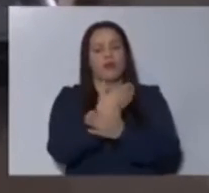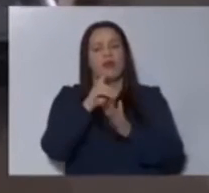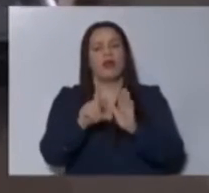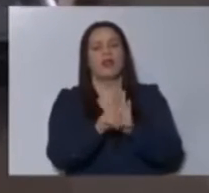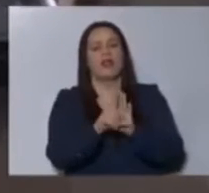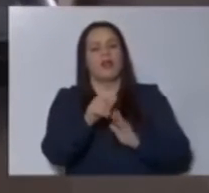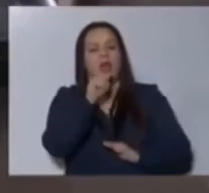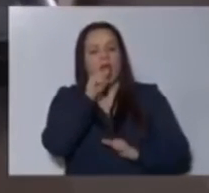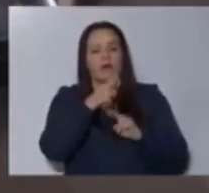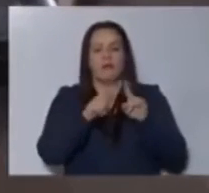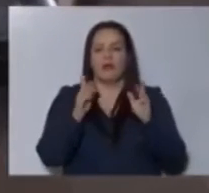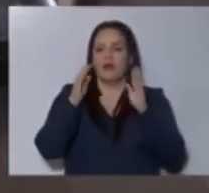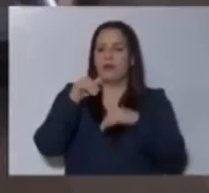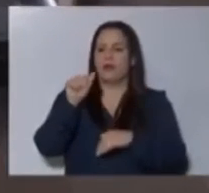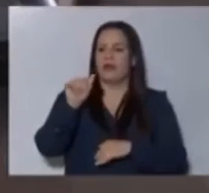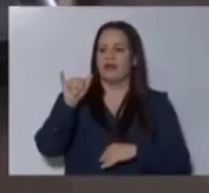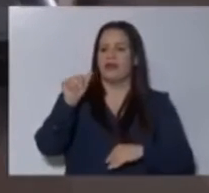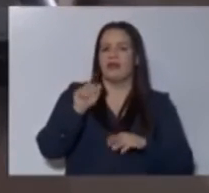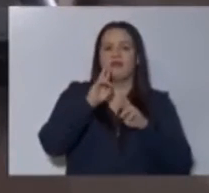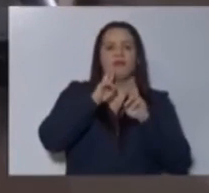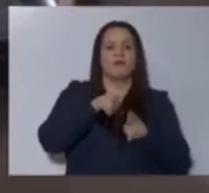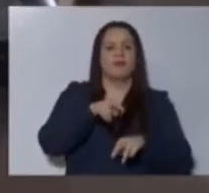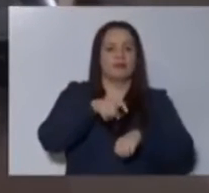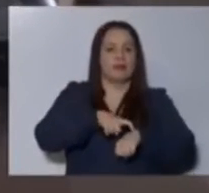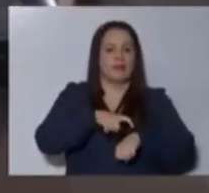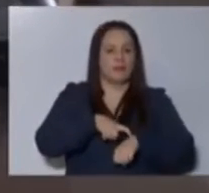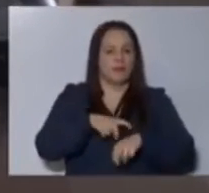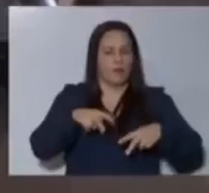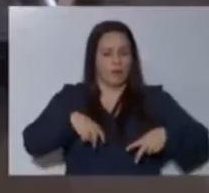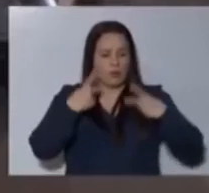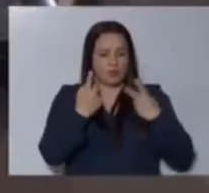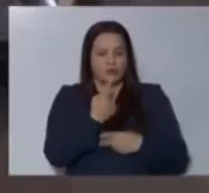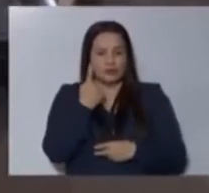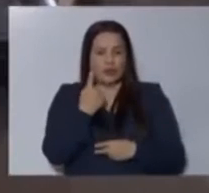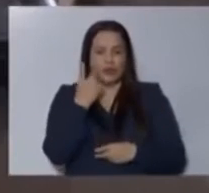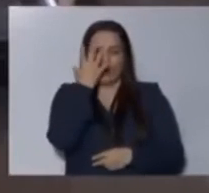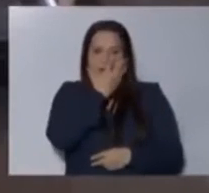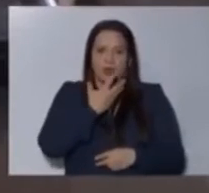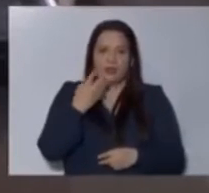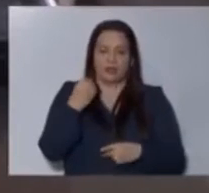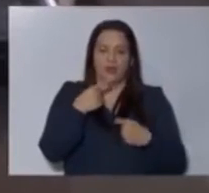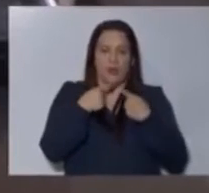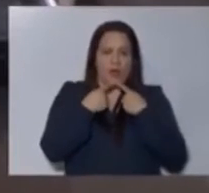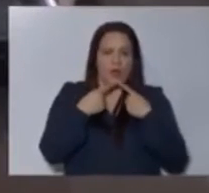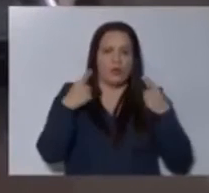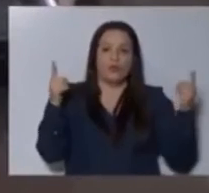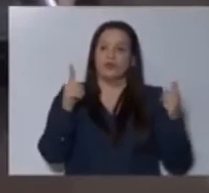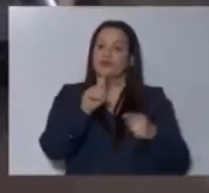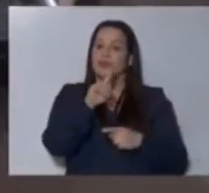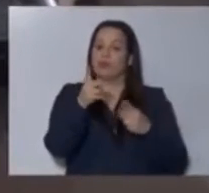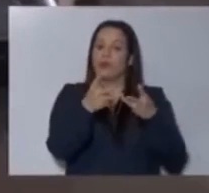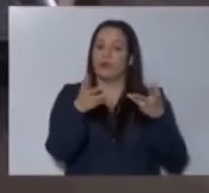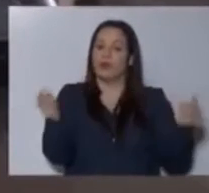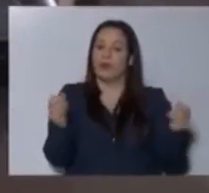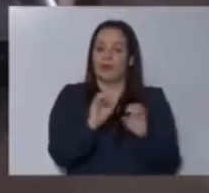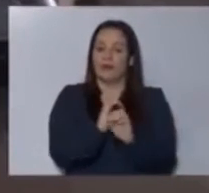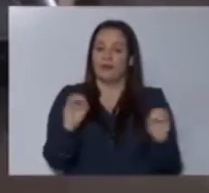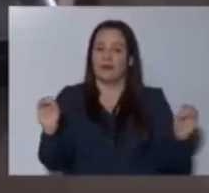un AIA que responda a los tiempos que vivimos, solo será un lindo anuncio que tampoco resuelve